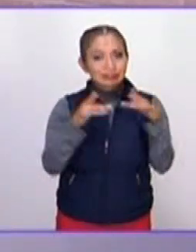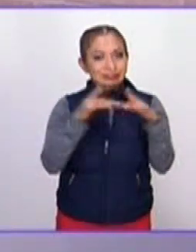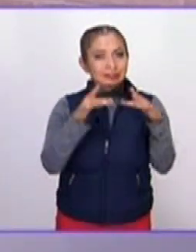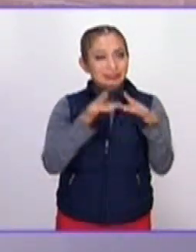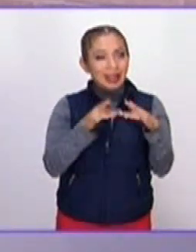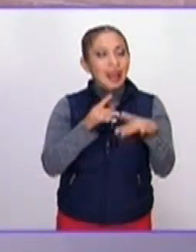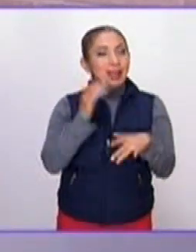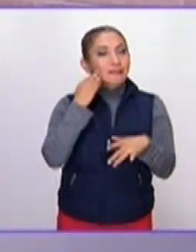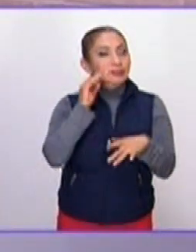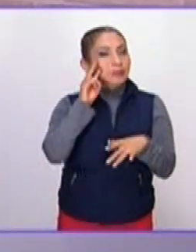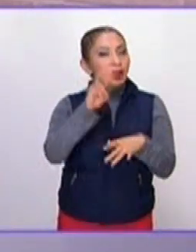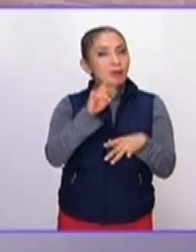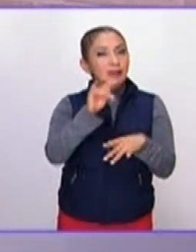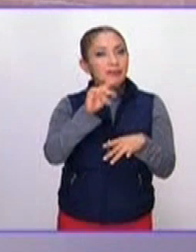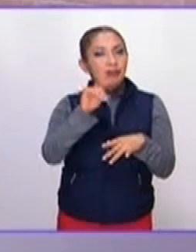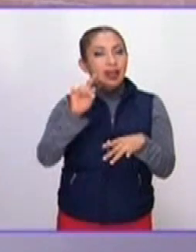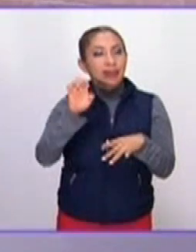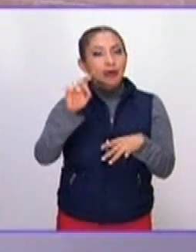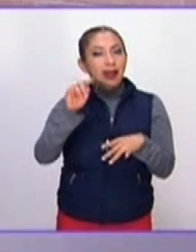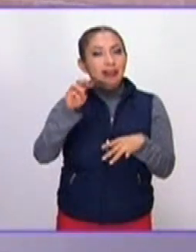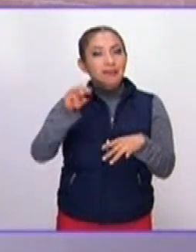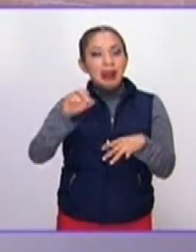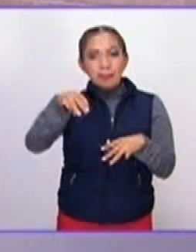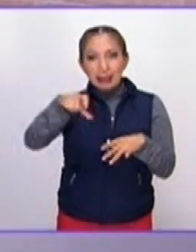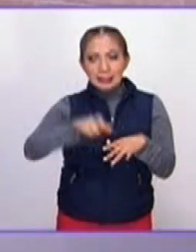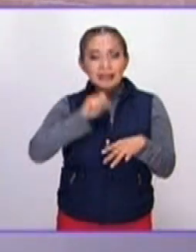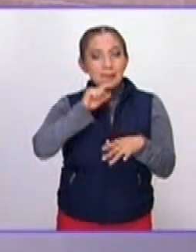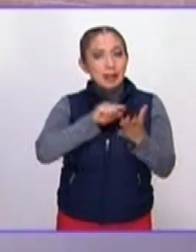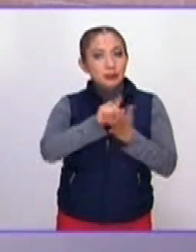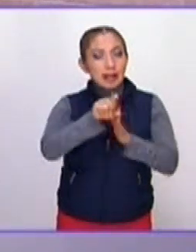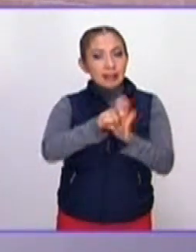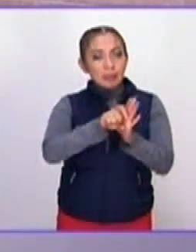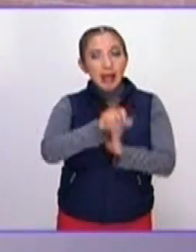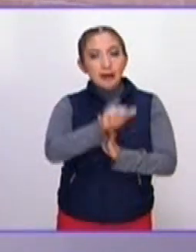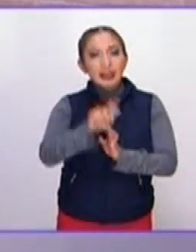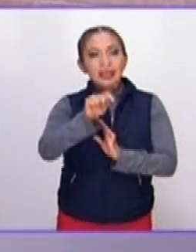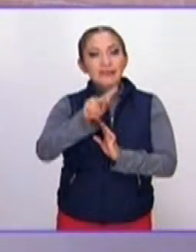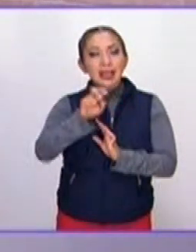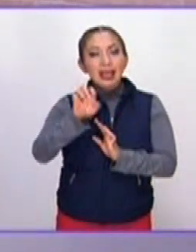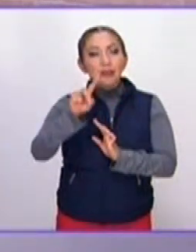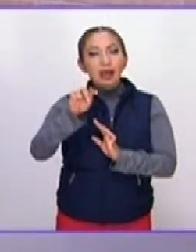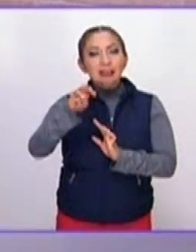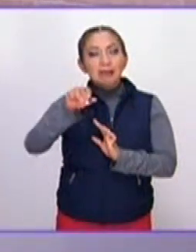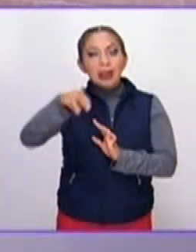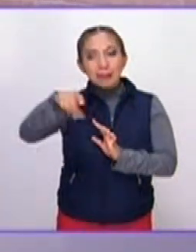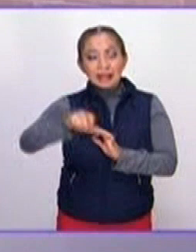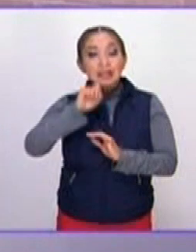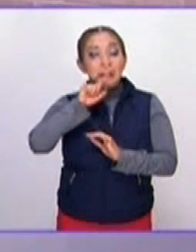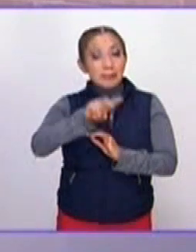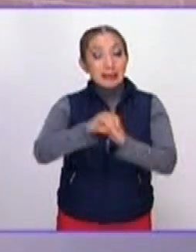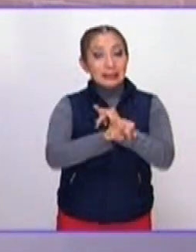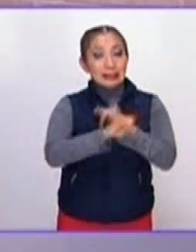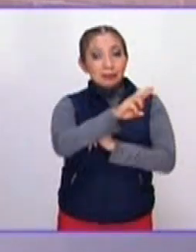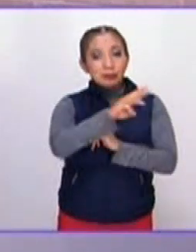contacto. En Facebook nos van a encontrar como Televisión Educativa MX y en Twitter e Instagram como @TVEducativamx, así como en